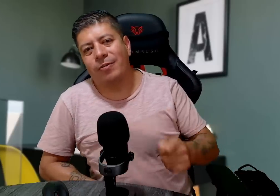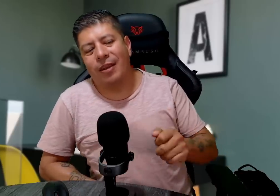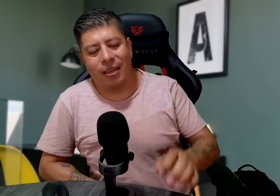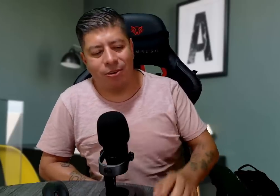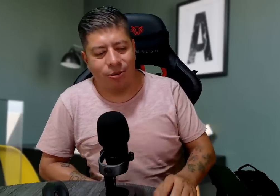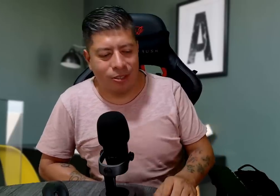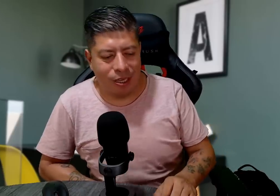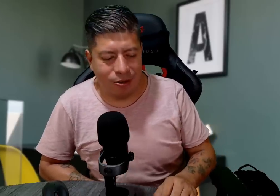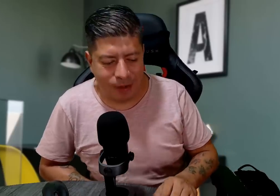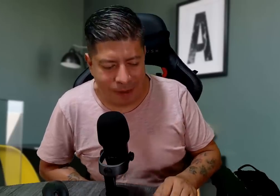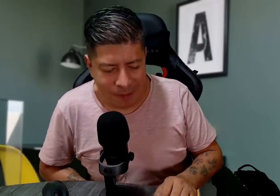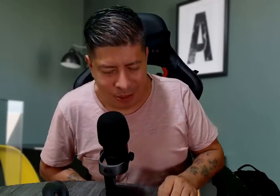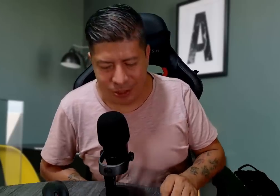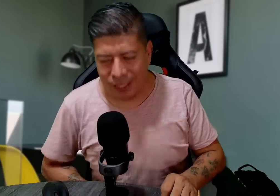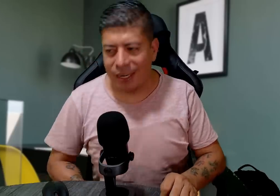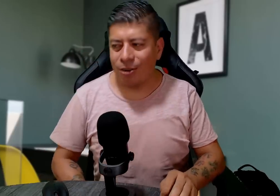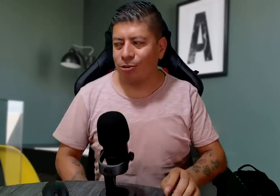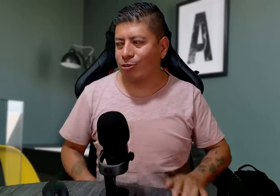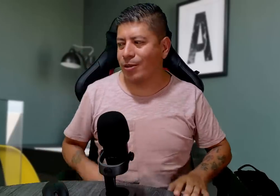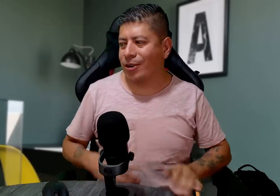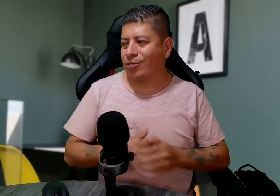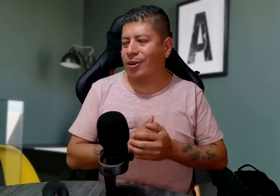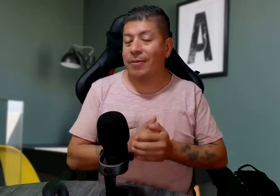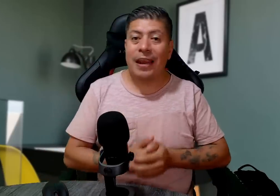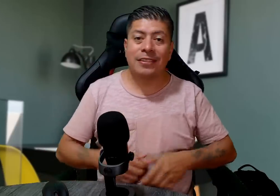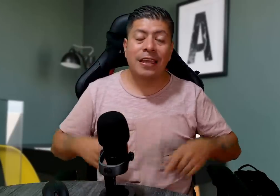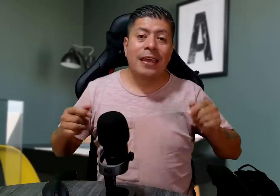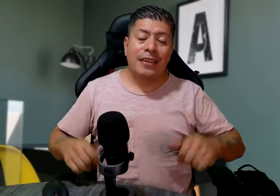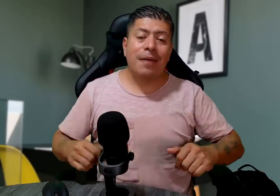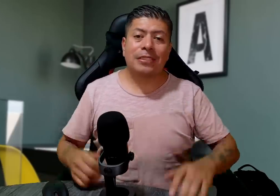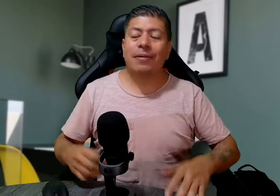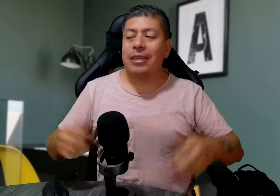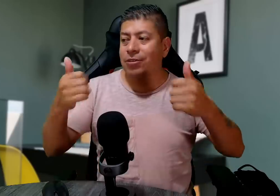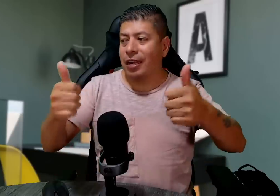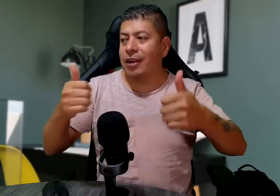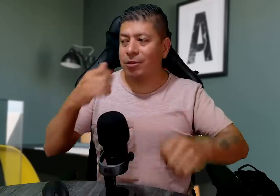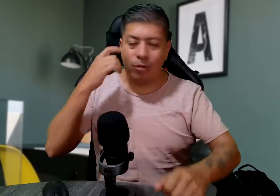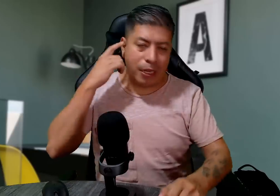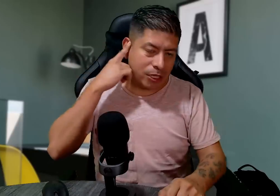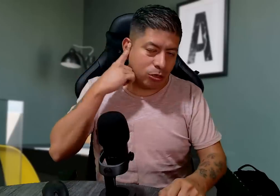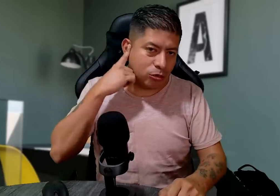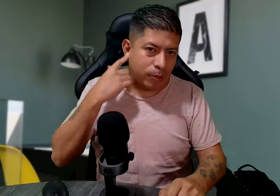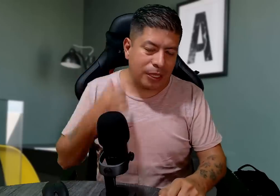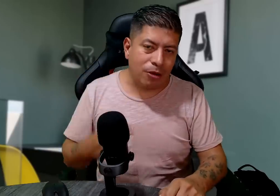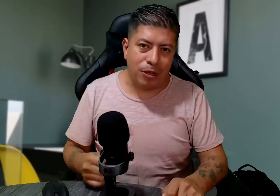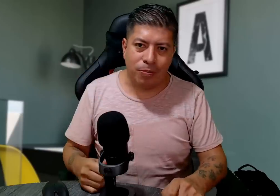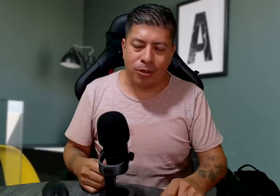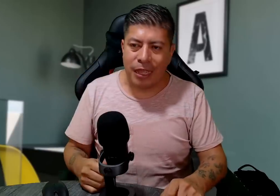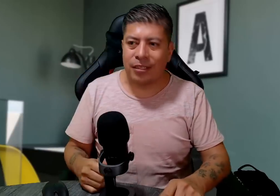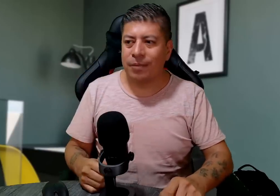los privilegios y los beneficios que tenían con los gobiernos neoliberales. Damas, caballeros, regálenme su likecito, su